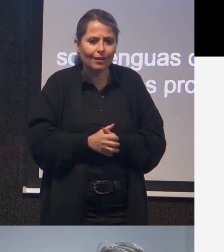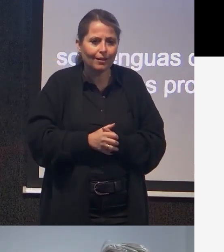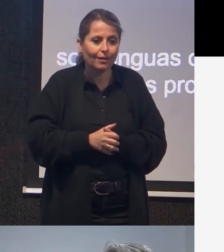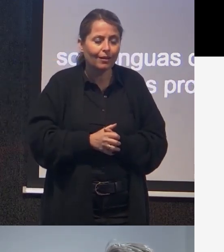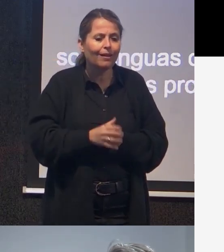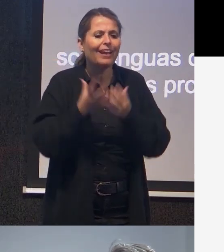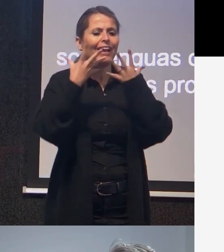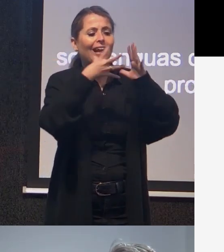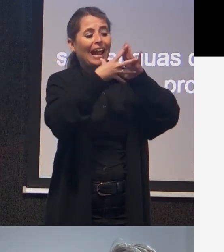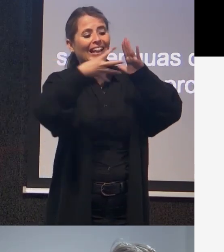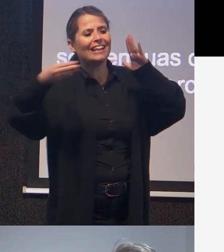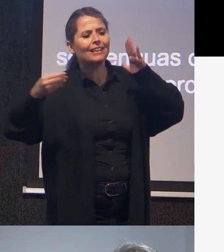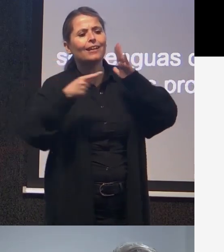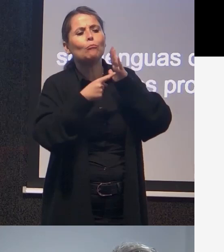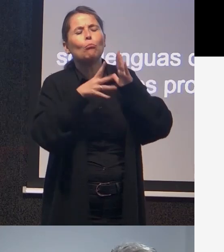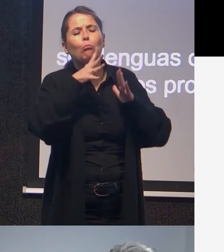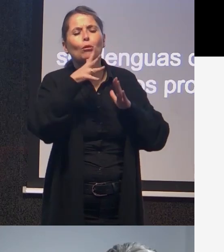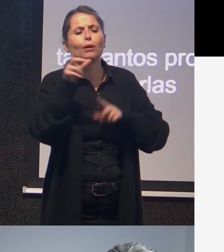entenderlas?